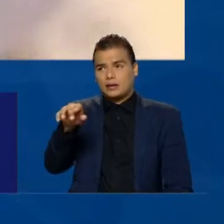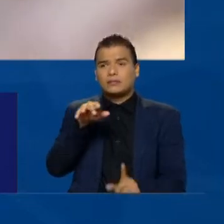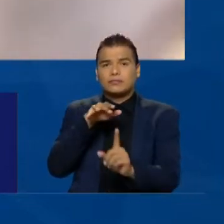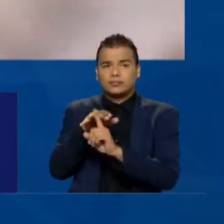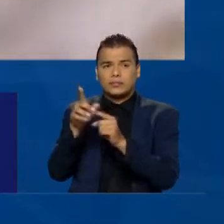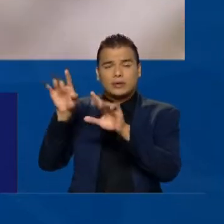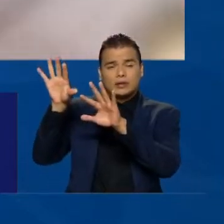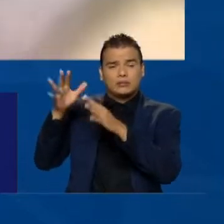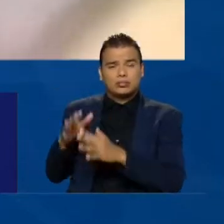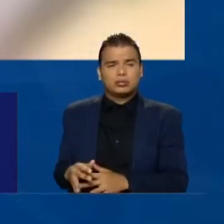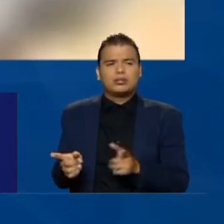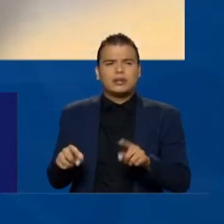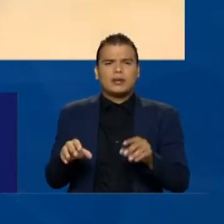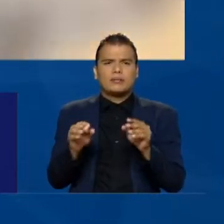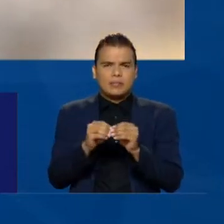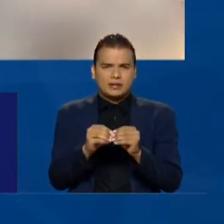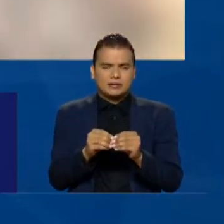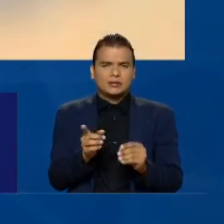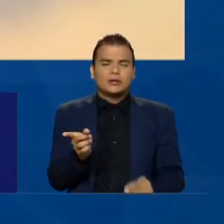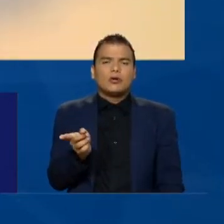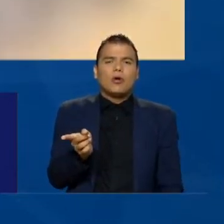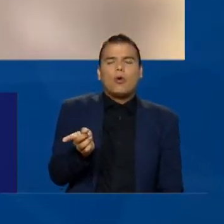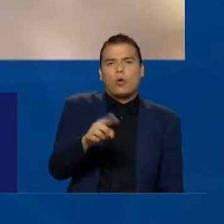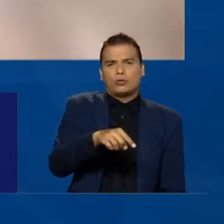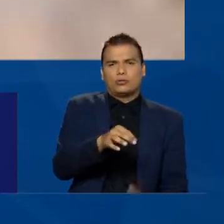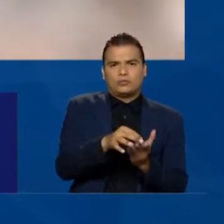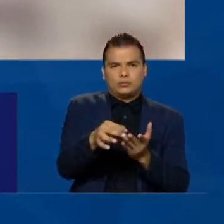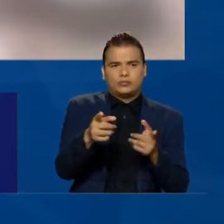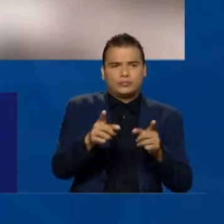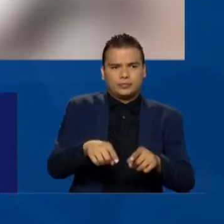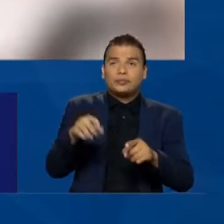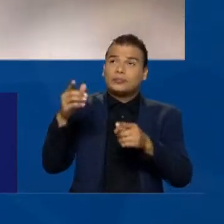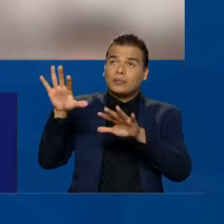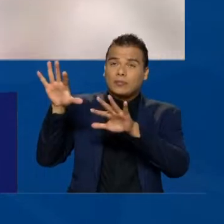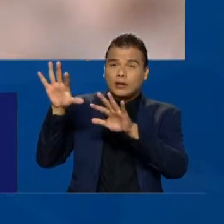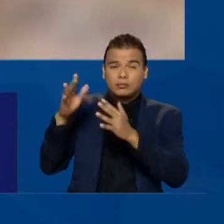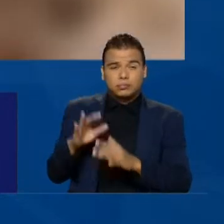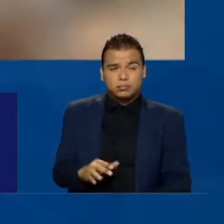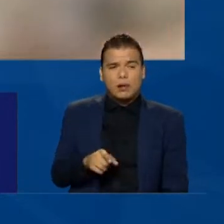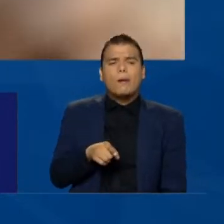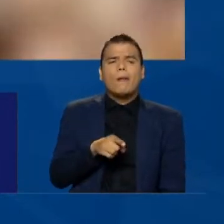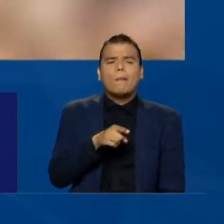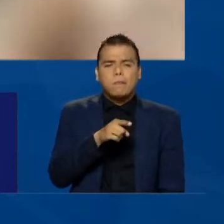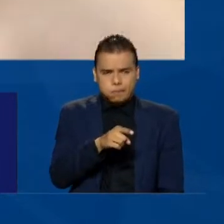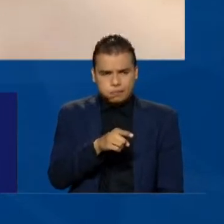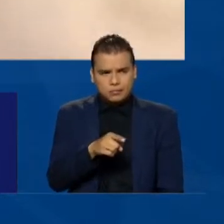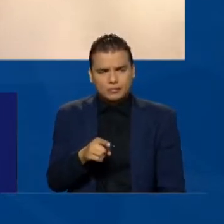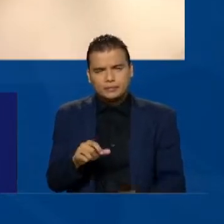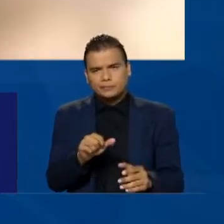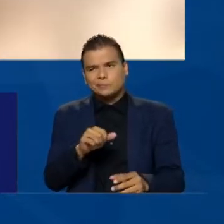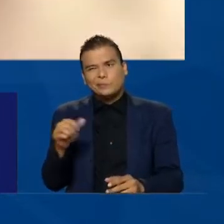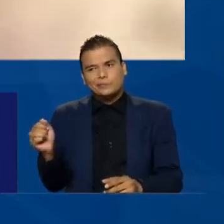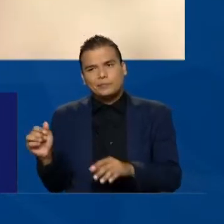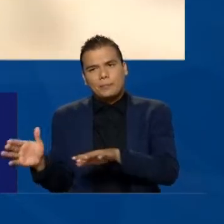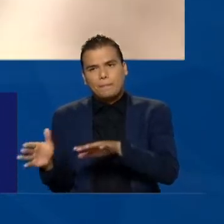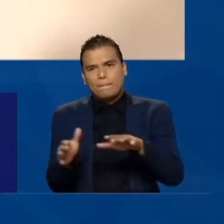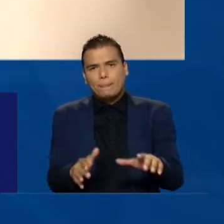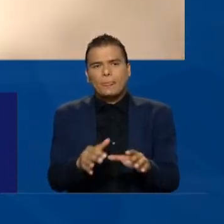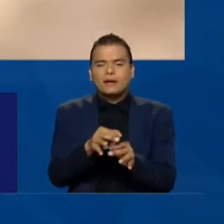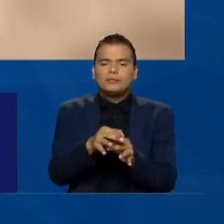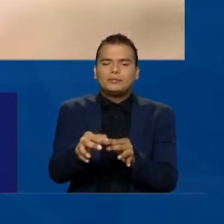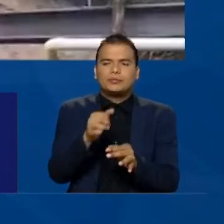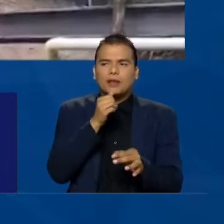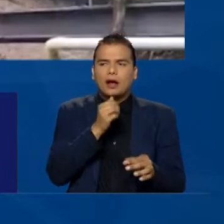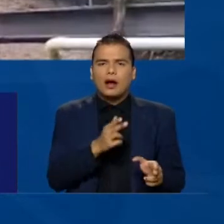de tierras por pérdida de la banca. También vamos al municipio de Río Frío, en donde